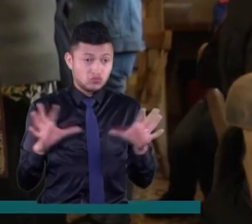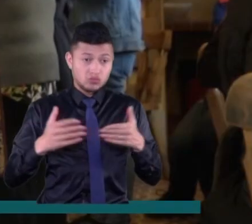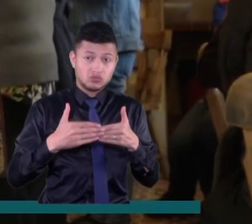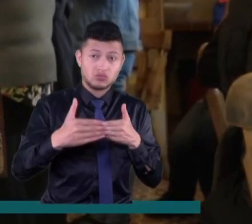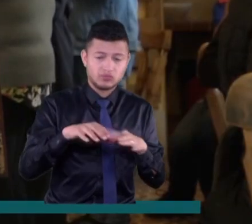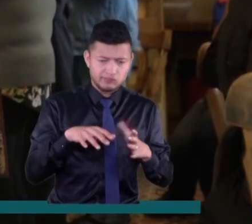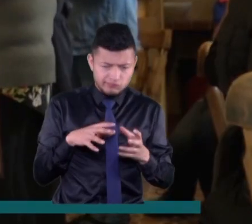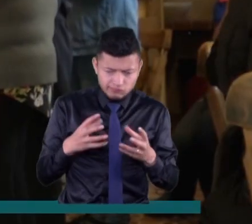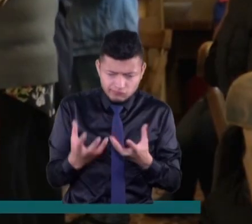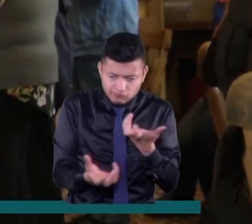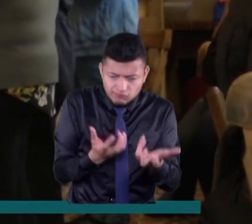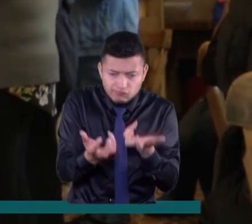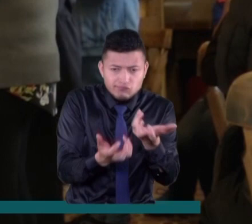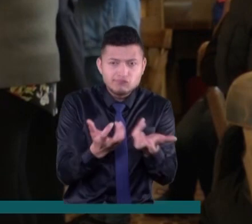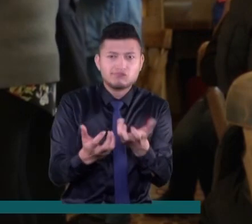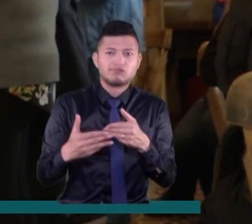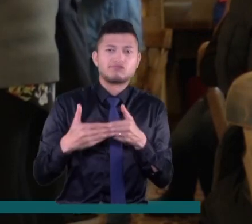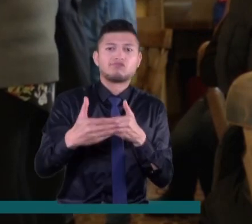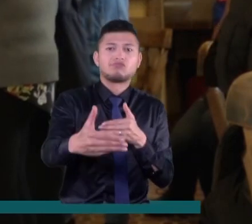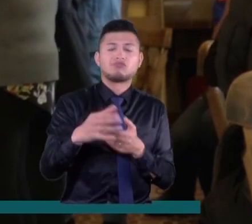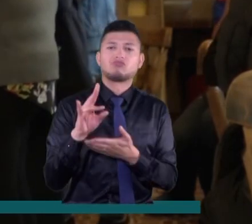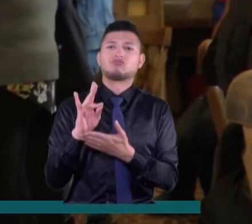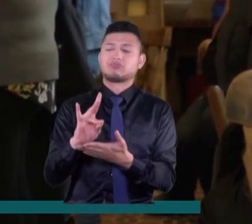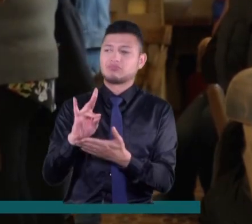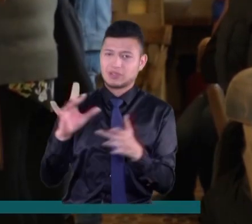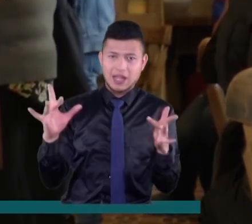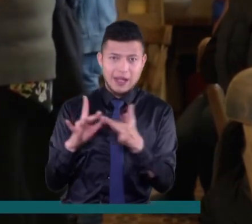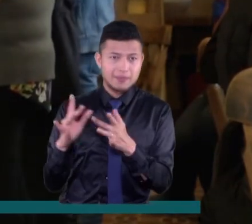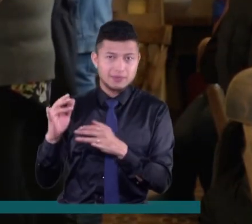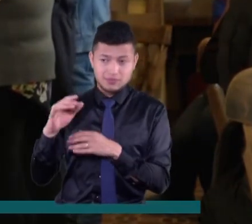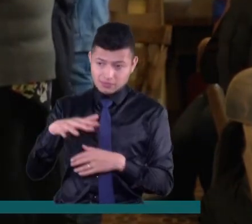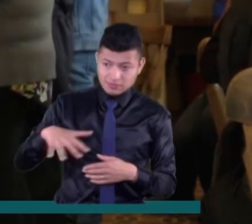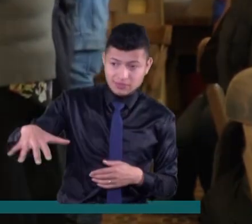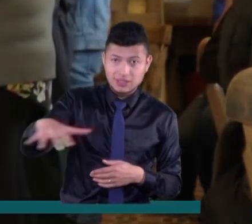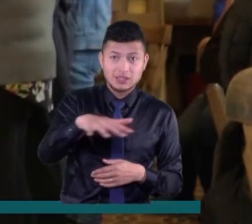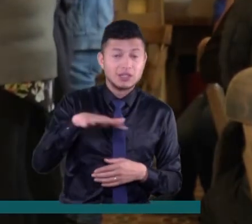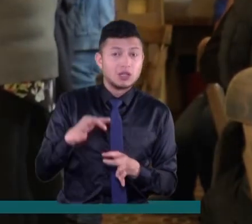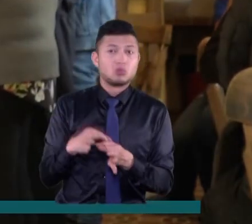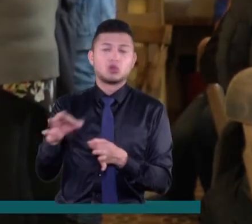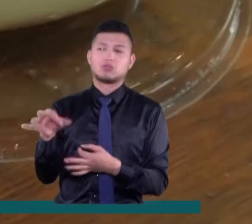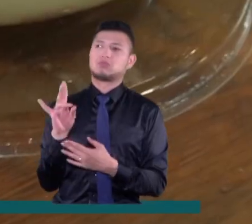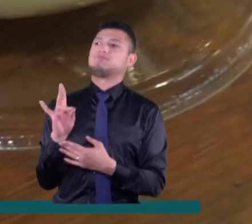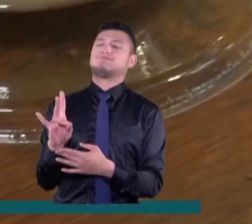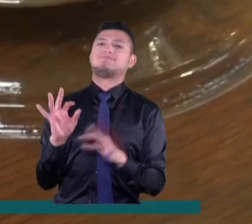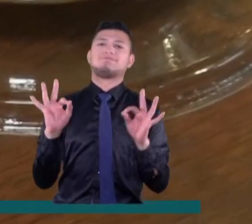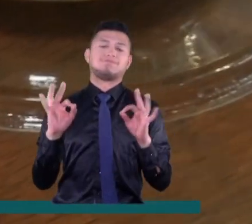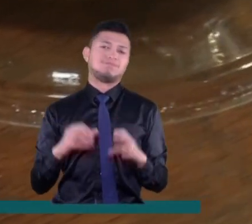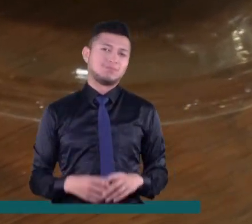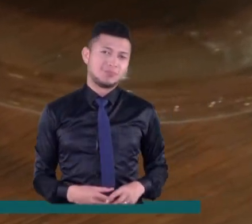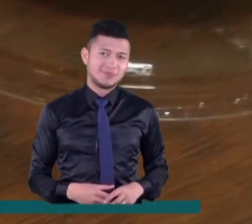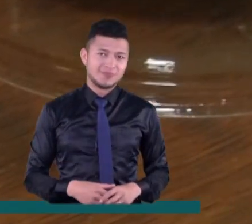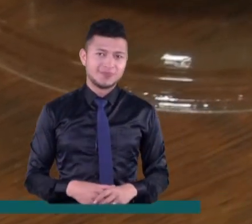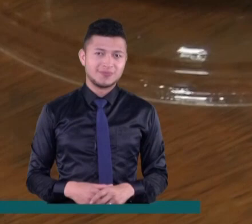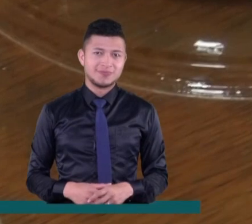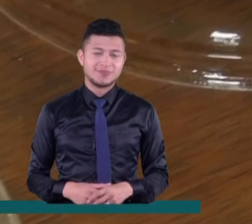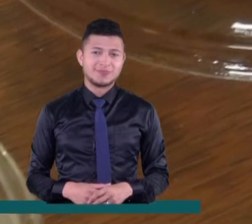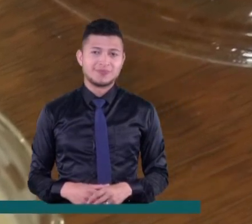amasijos, se han ido abriendo paso como uno de los referentes turísticos del municipio.